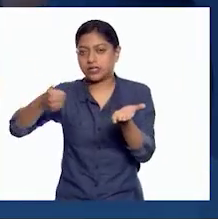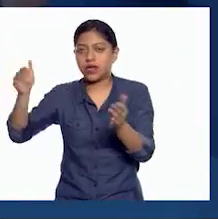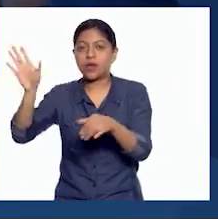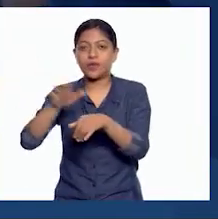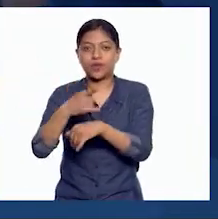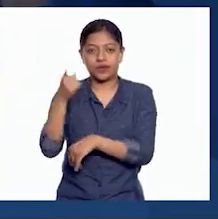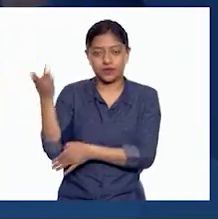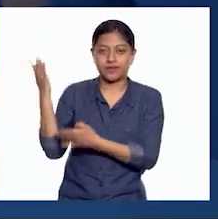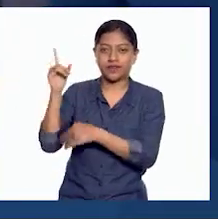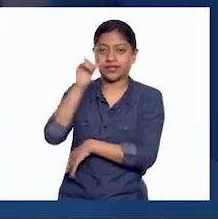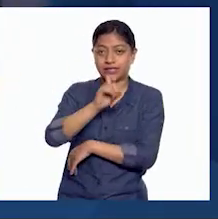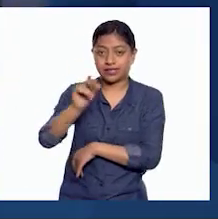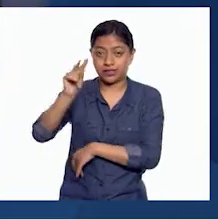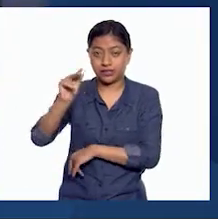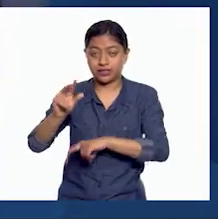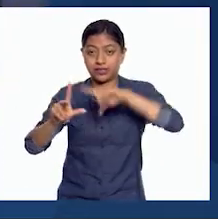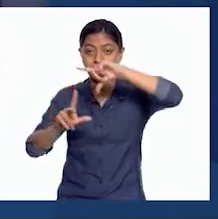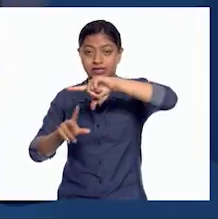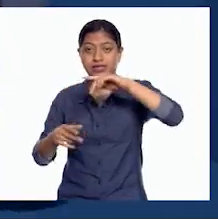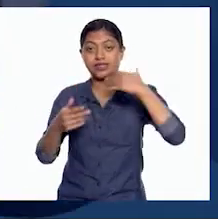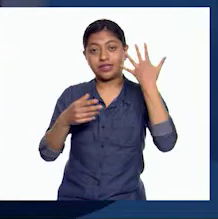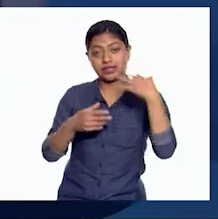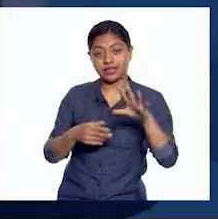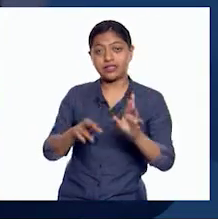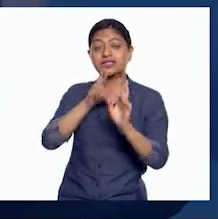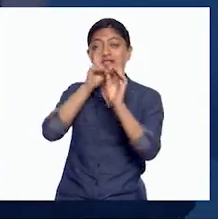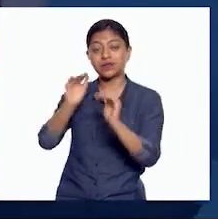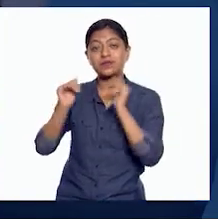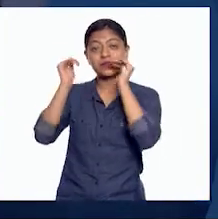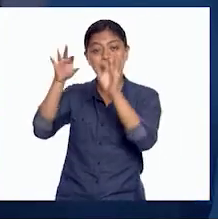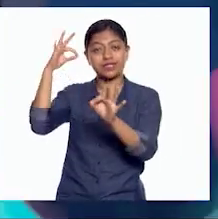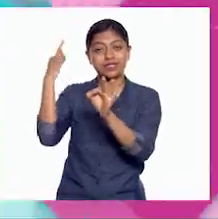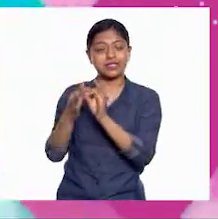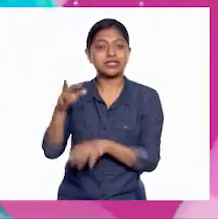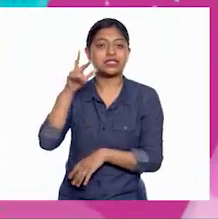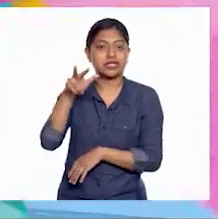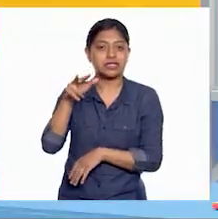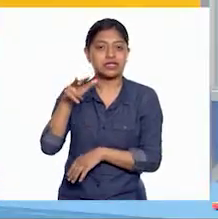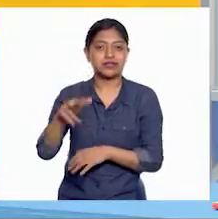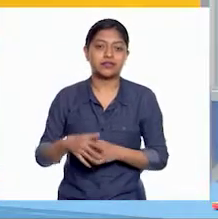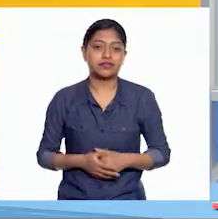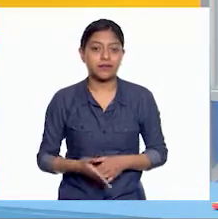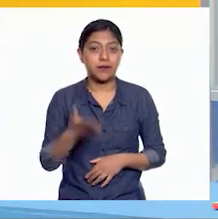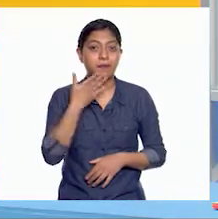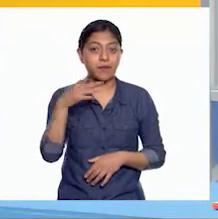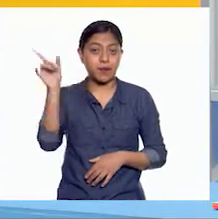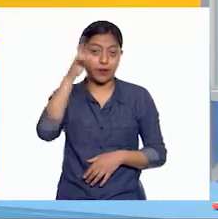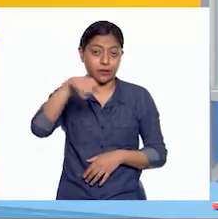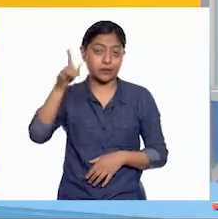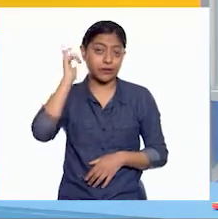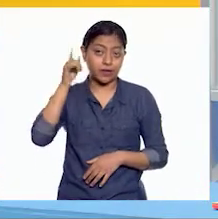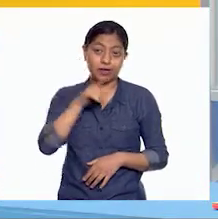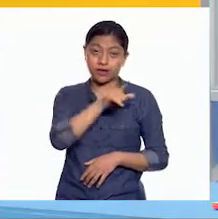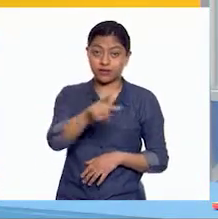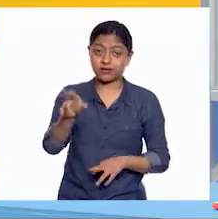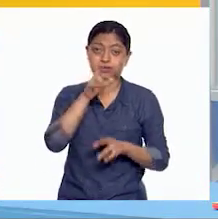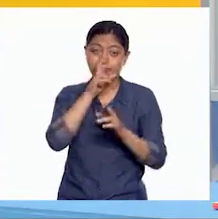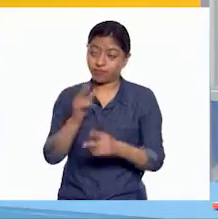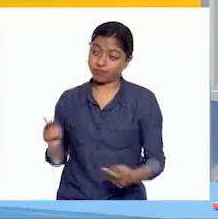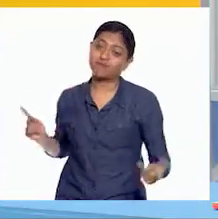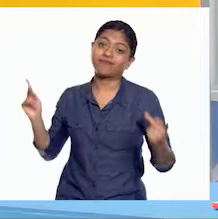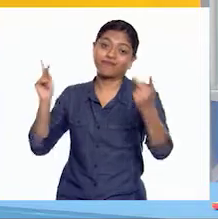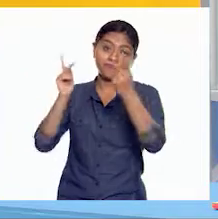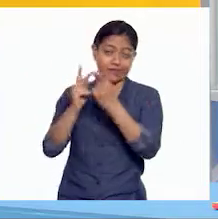porque 180 entre 10 nos da como cociente 18. Espero que las respuestas de los alumnos y las